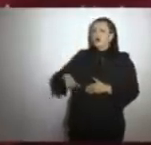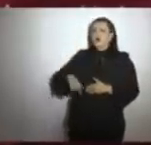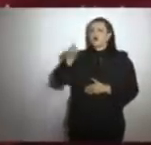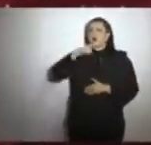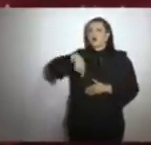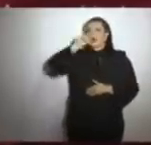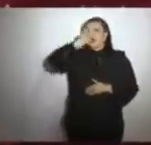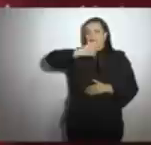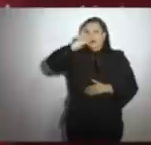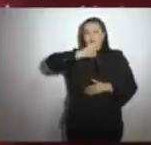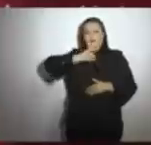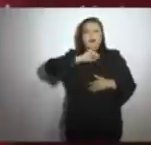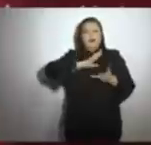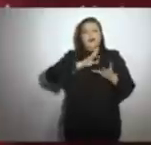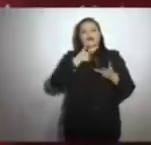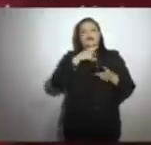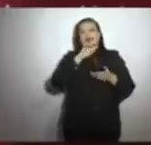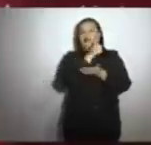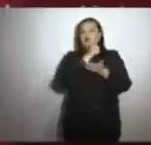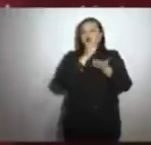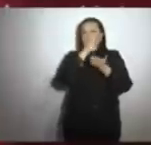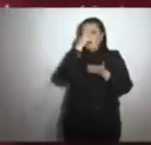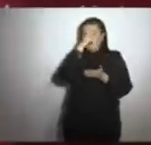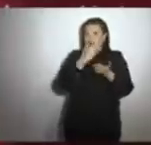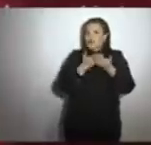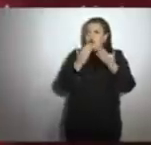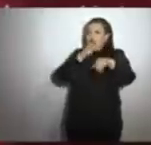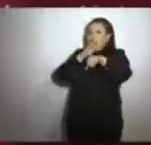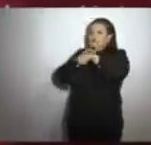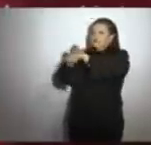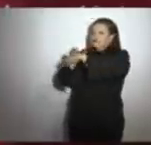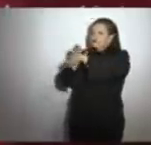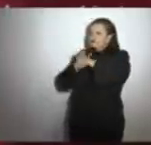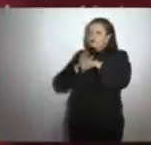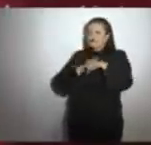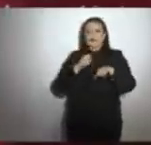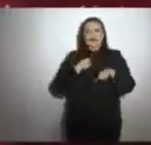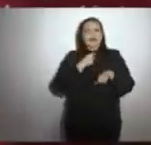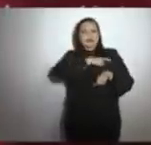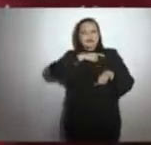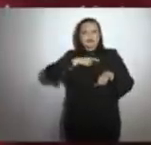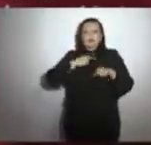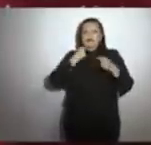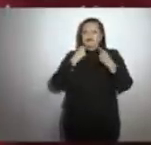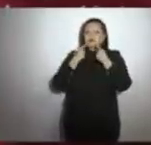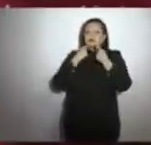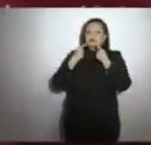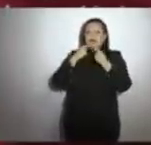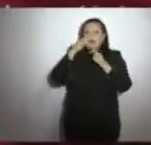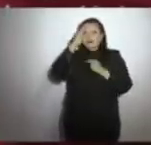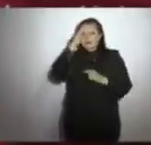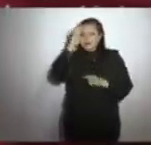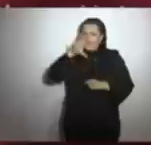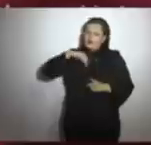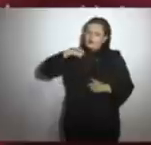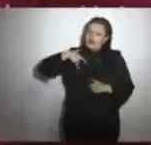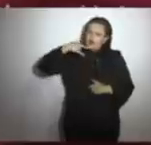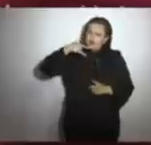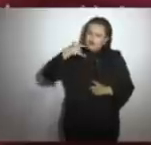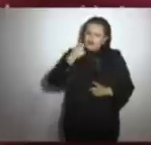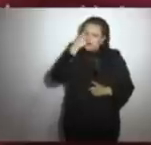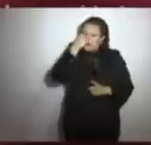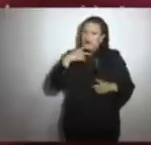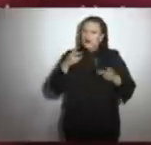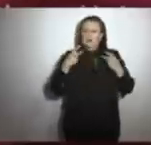jefa de gobierno que pudiéramos juntar nuestro esfuerzo y